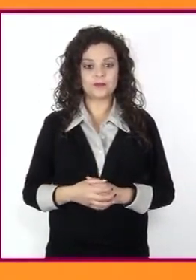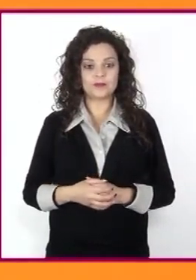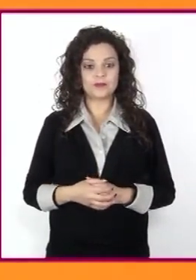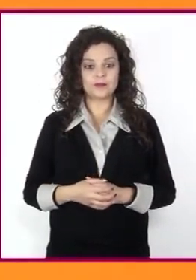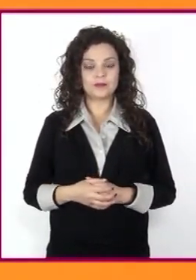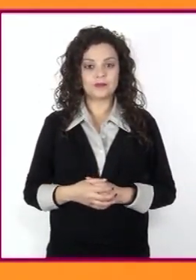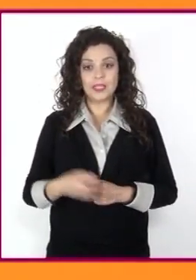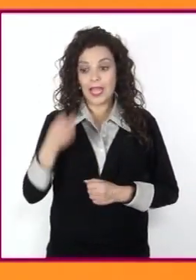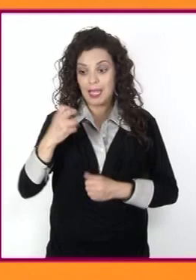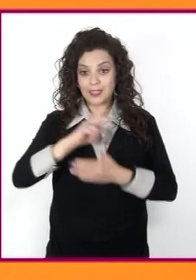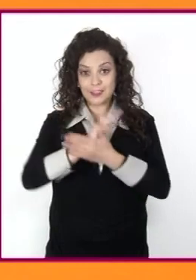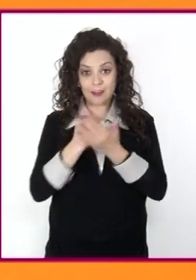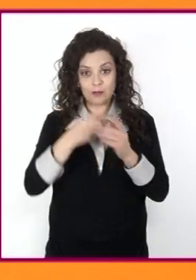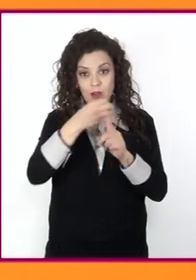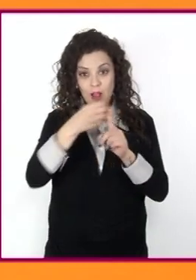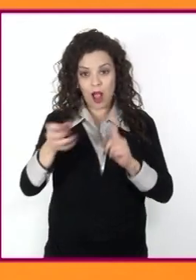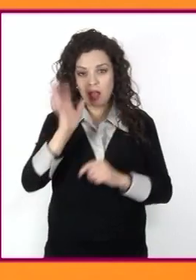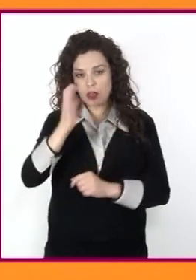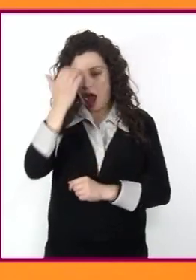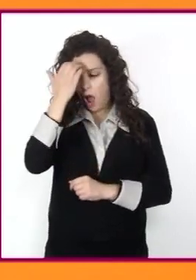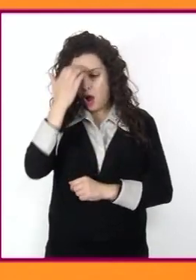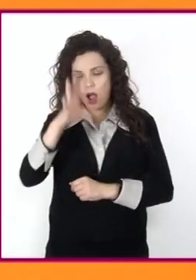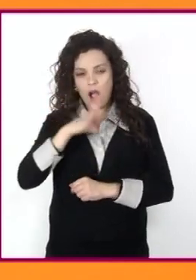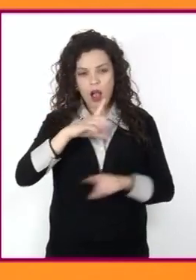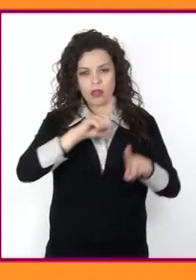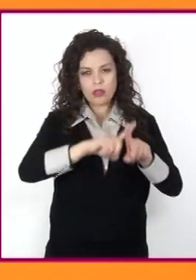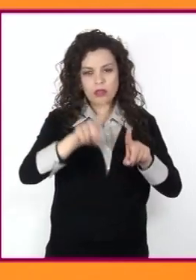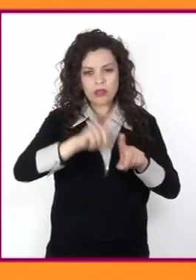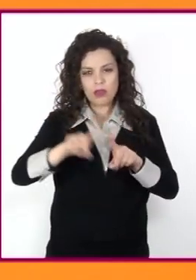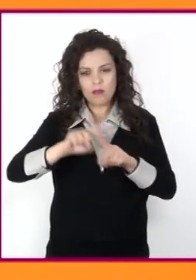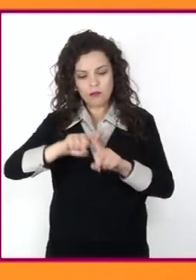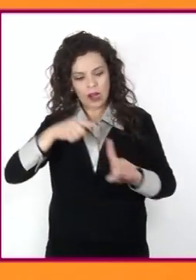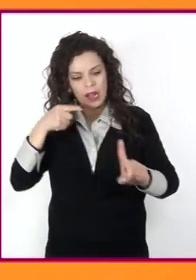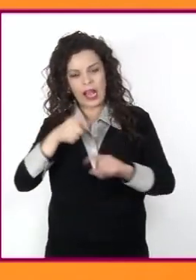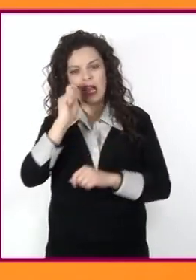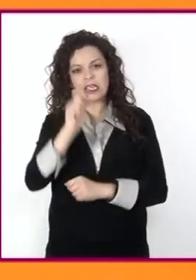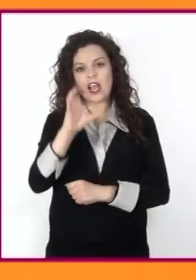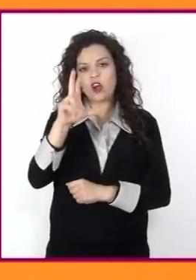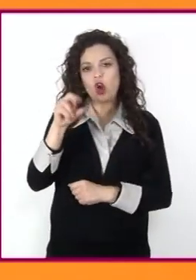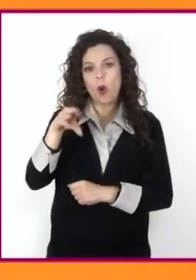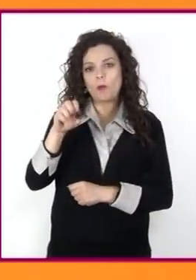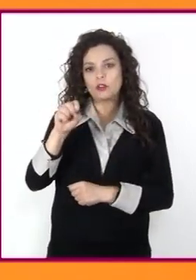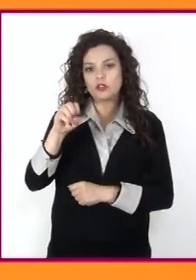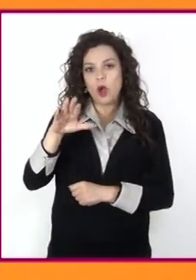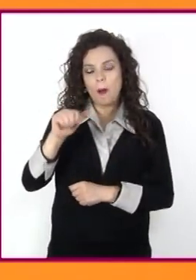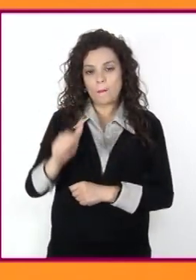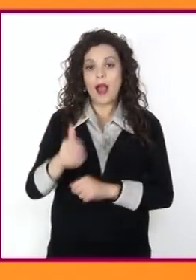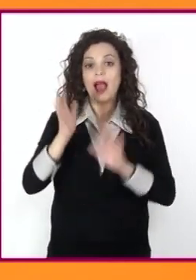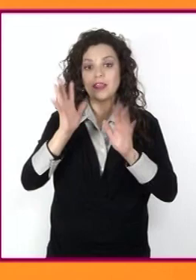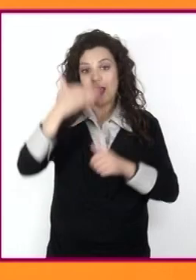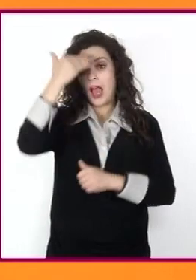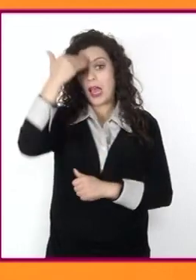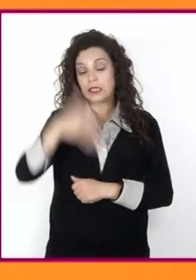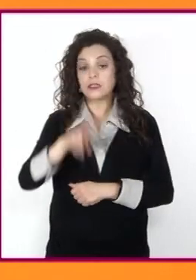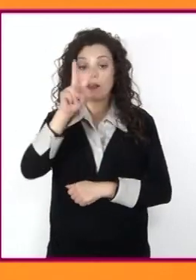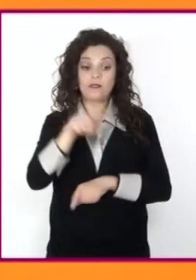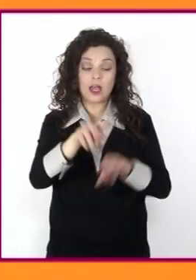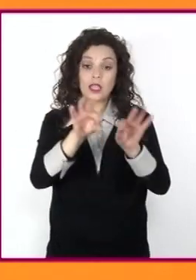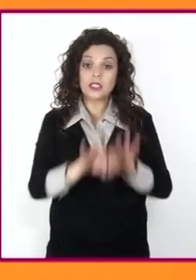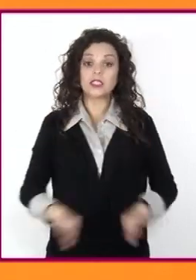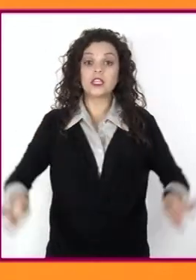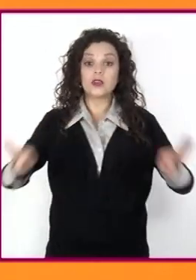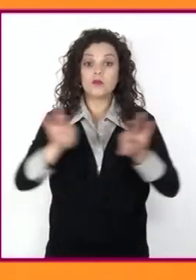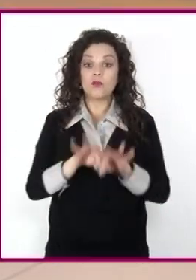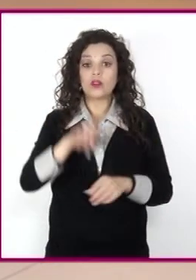Durante esta sesión conocimos muchos aspectos sobre los cromosomas y aprendimos que son parte fundamental de